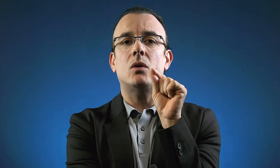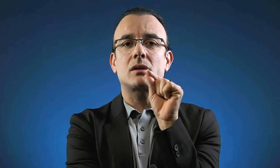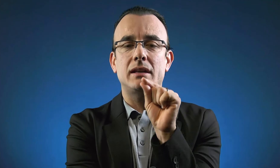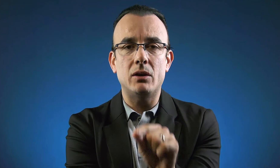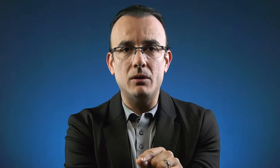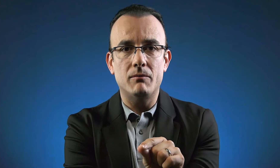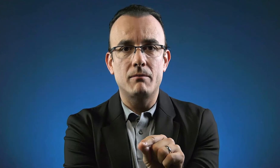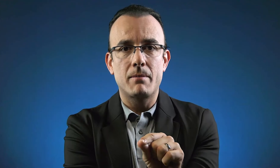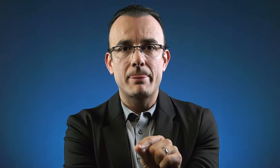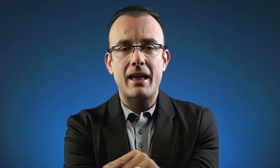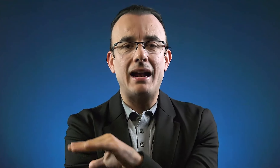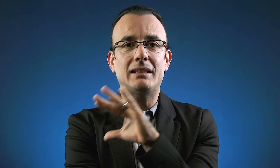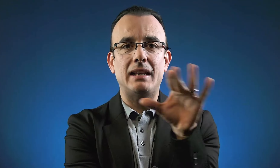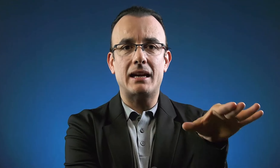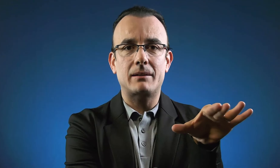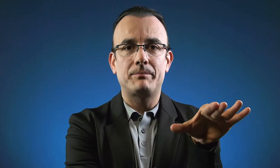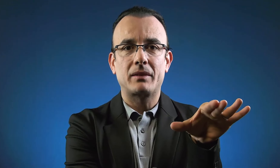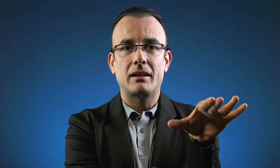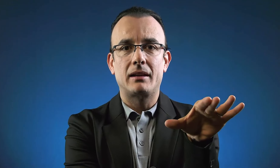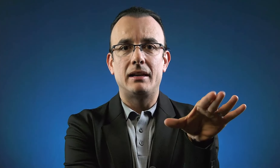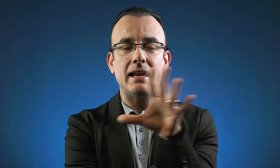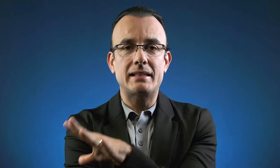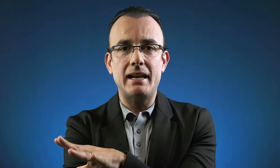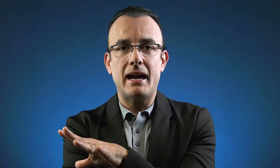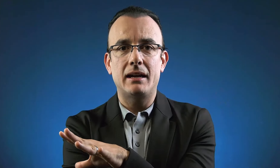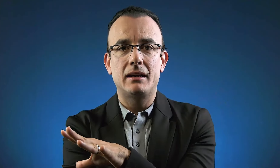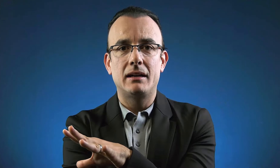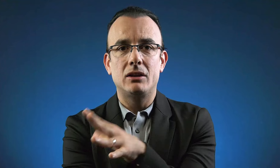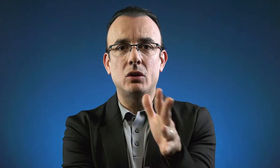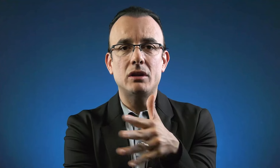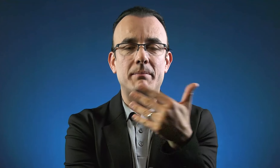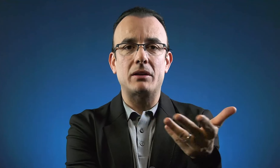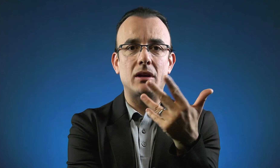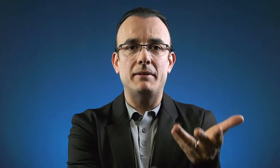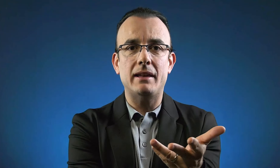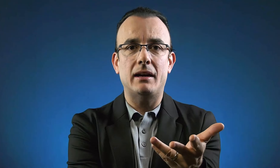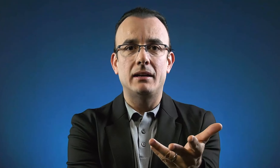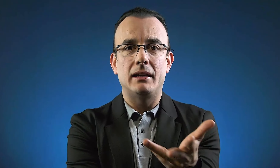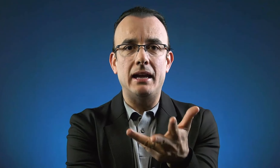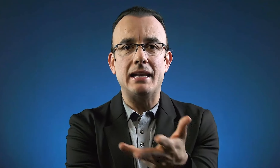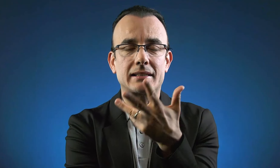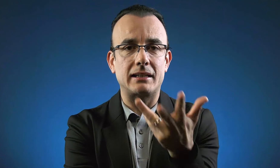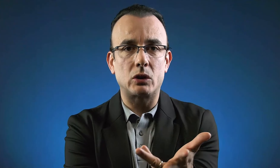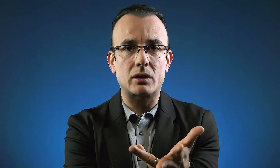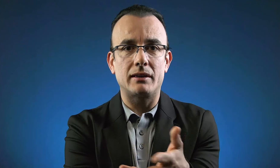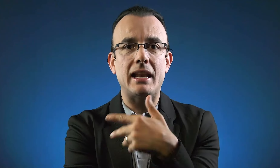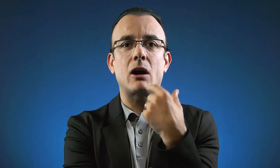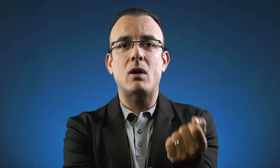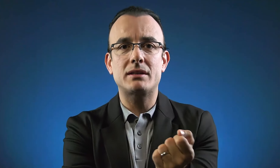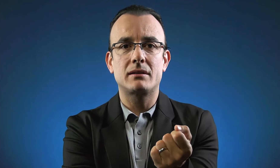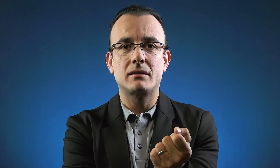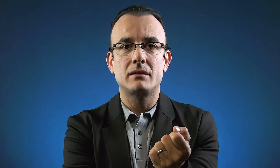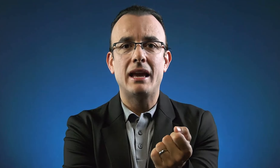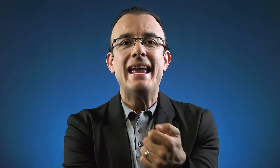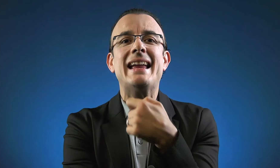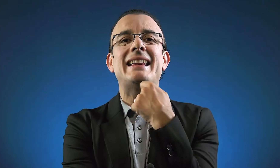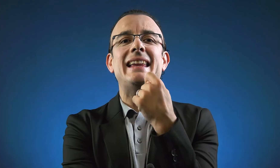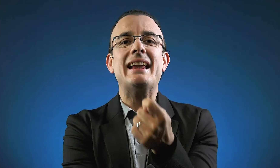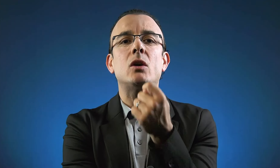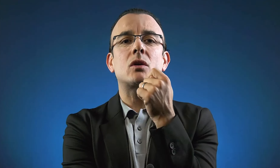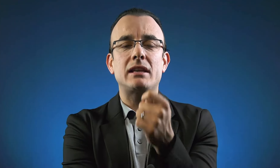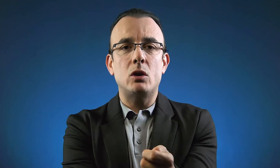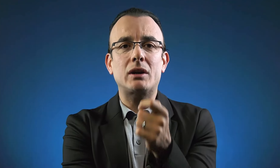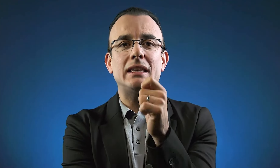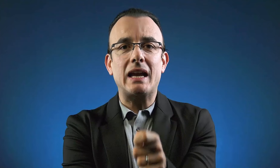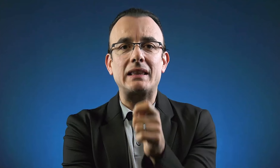¿Quién ordenó alterar la escena donde perdió la vida el exrector de la UAS?